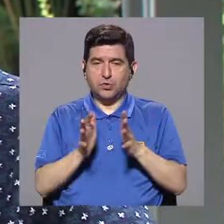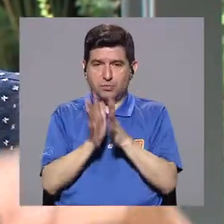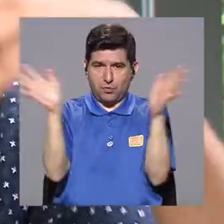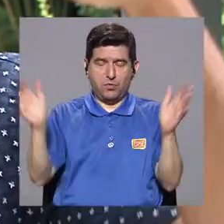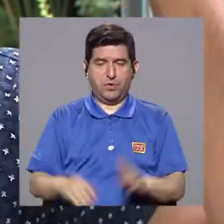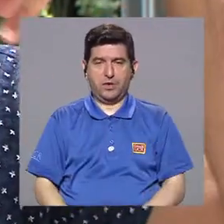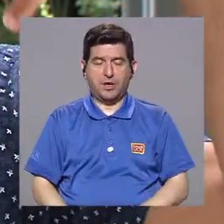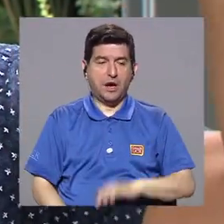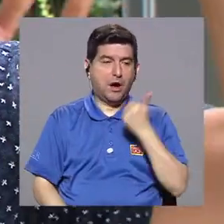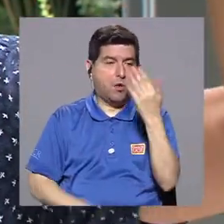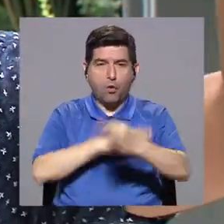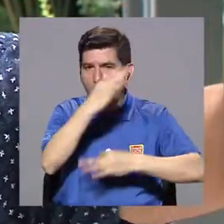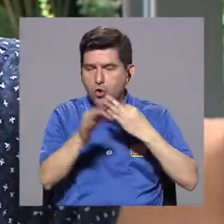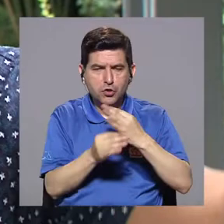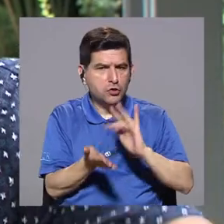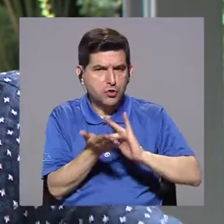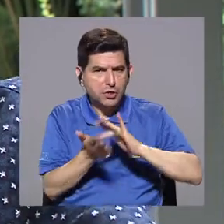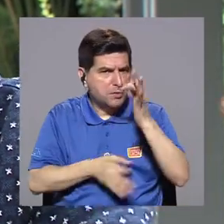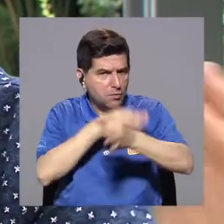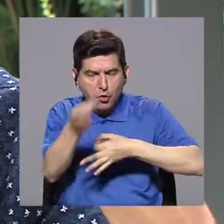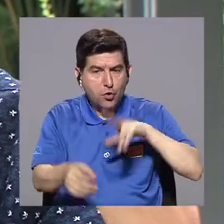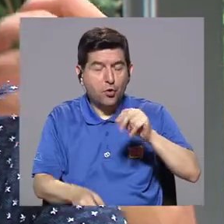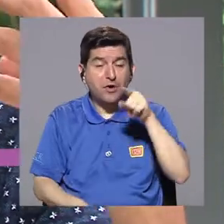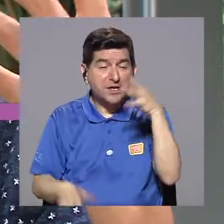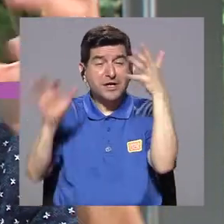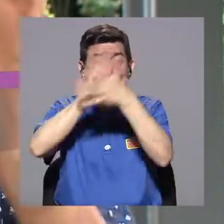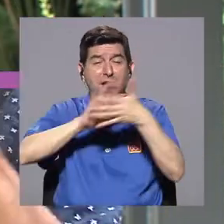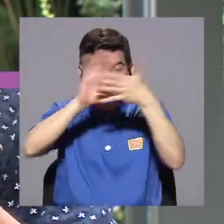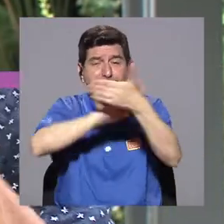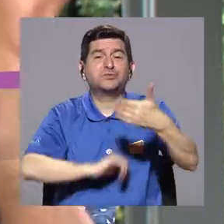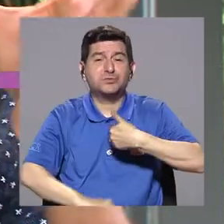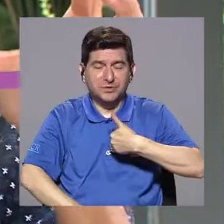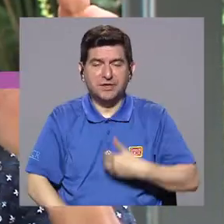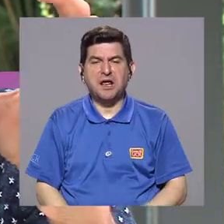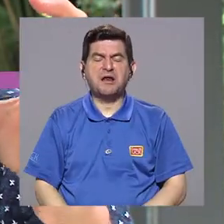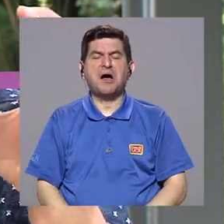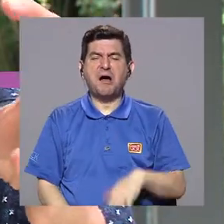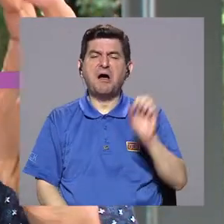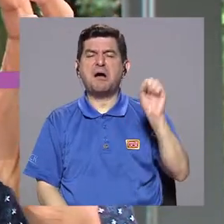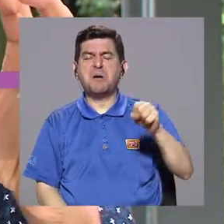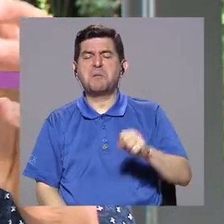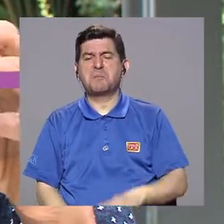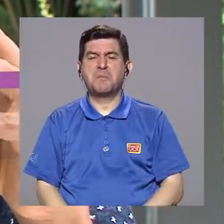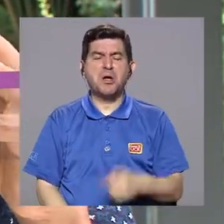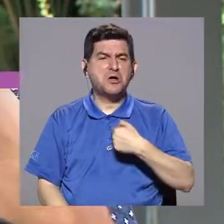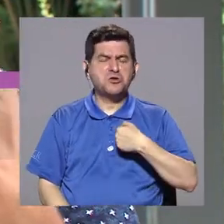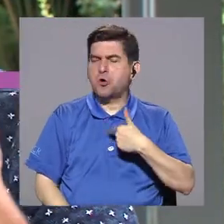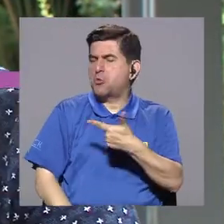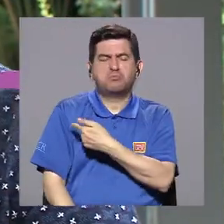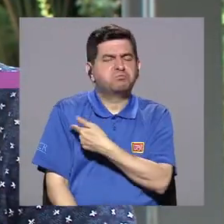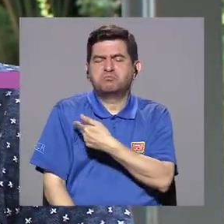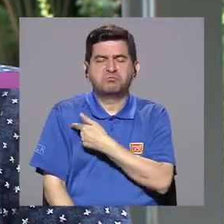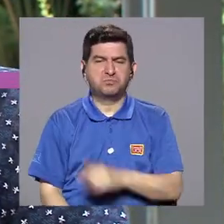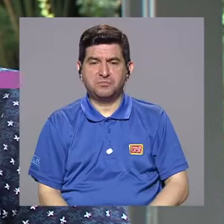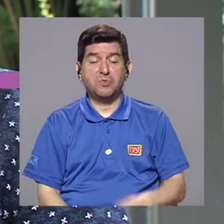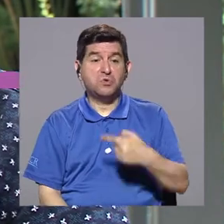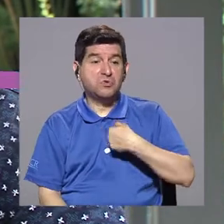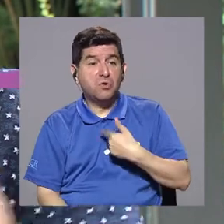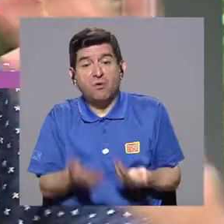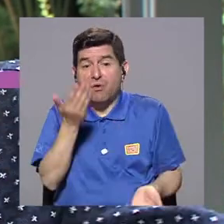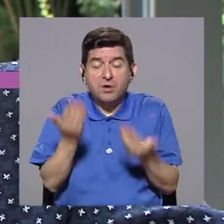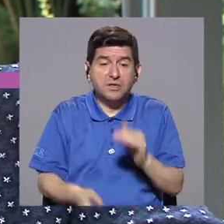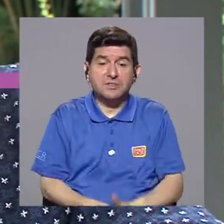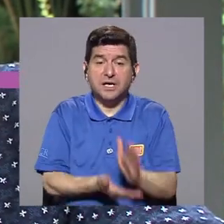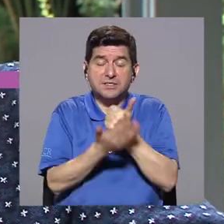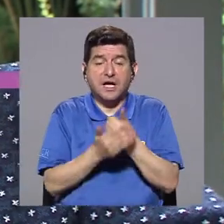pública, no son suplantadas por otros tipos de medicamentos, además que eso es una confusión que a veces se tiene, ¿verdad? Que, ok, hey, puedo no vacunarme porque